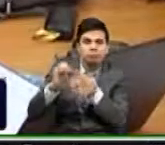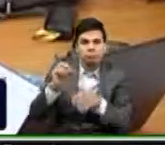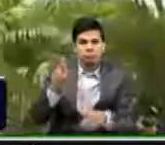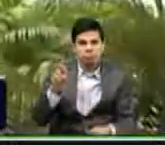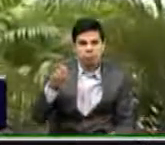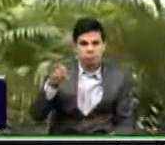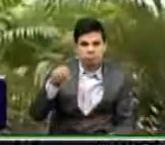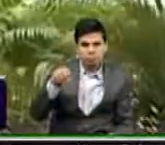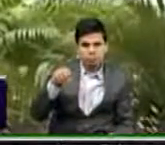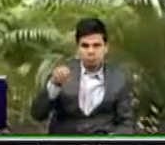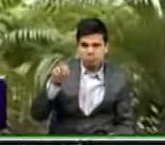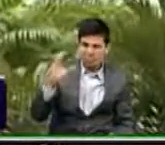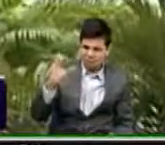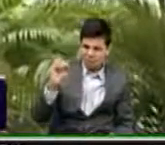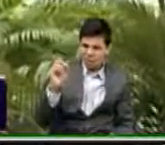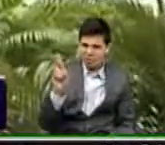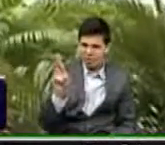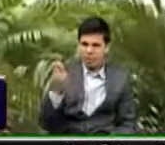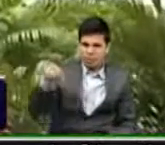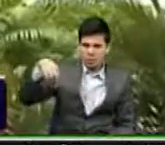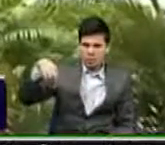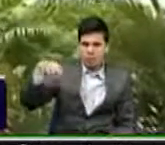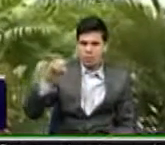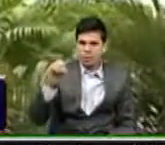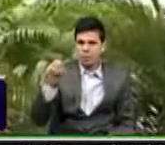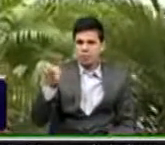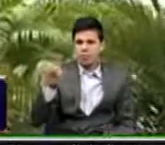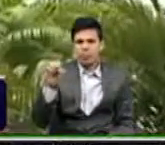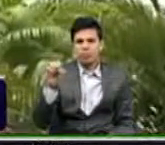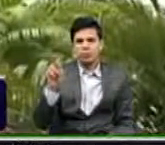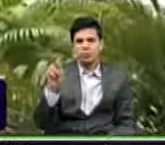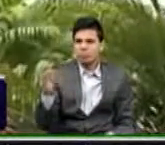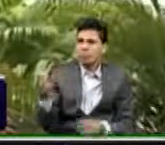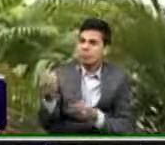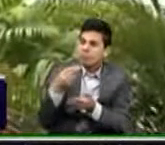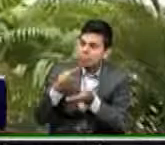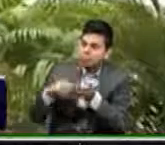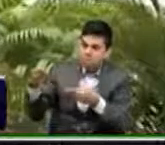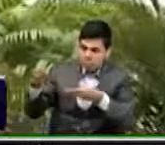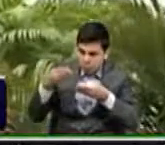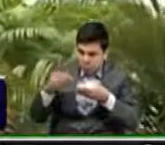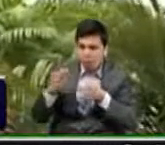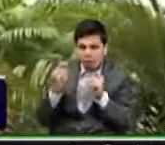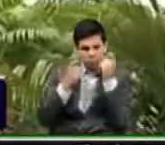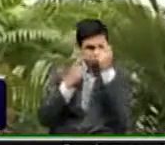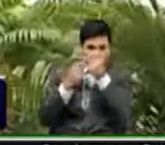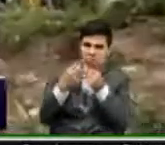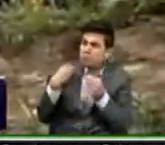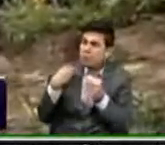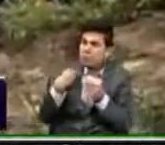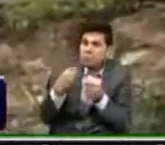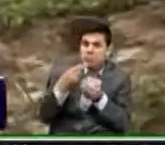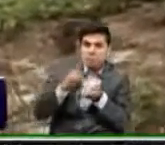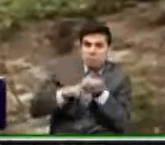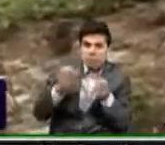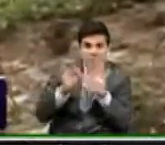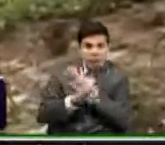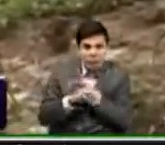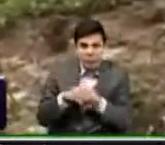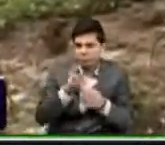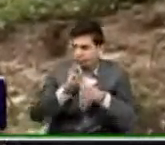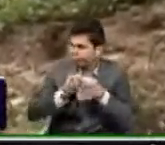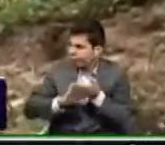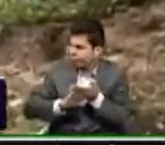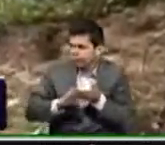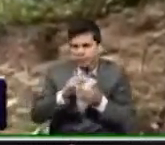pues no se podría analizar junto a los estudios que ya entregó la sociedad nacional de geotecnia y que se han tenido en cuenta pues ya las obras de